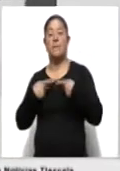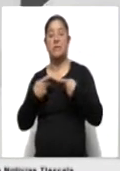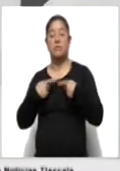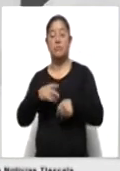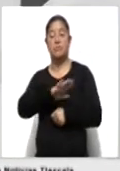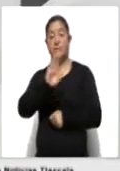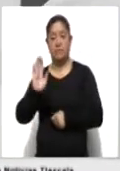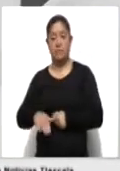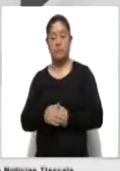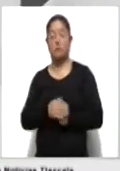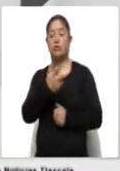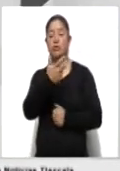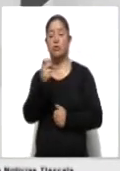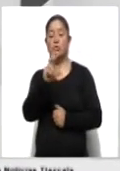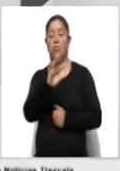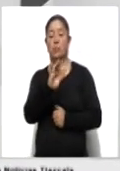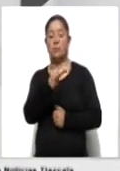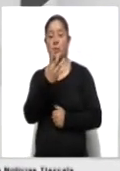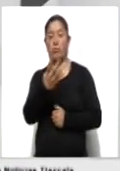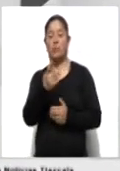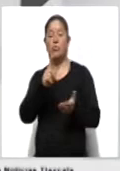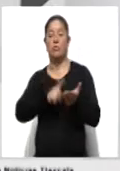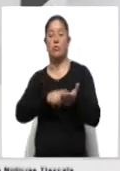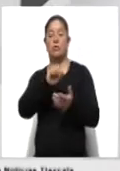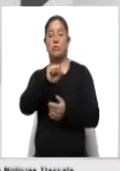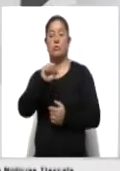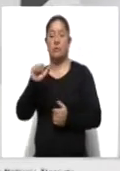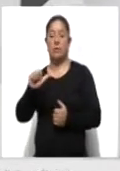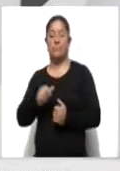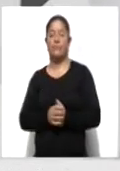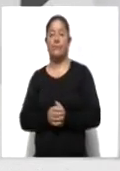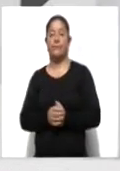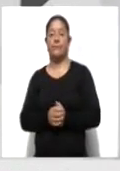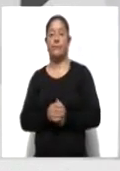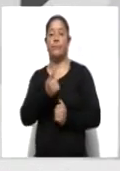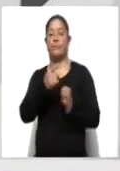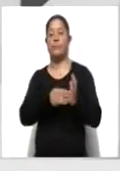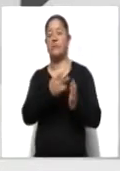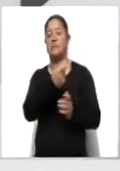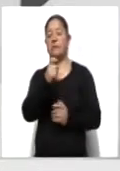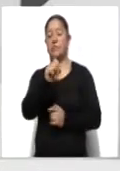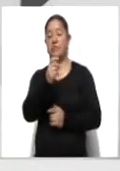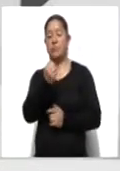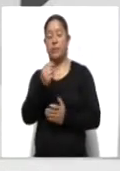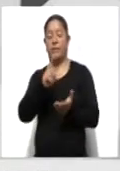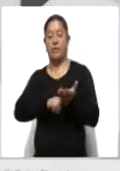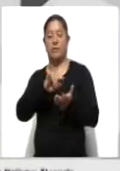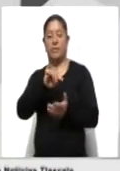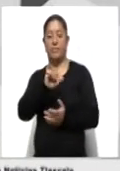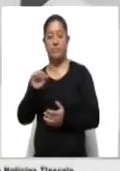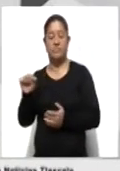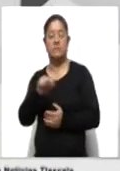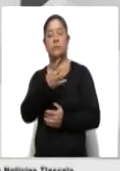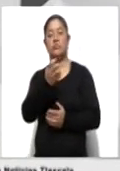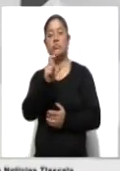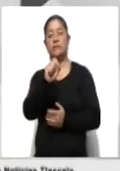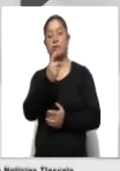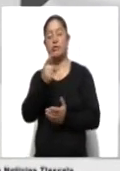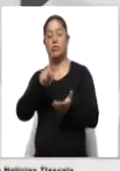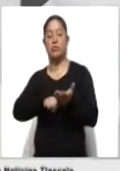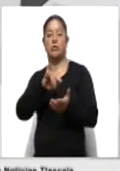total de fallecimientos, 844 se han registrado en la CESA, 1.129 en el IMSS, 428 en el